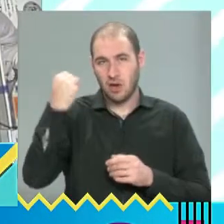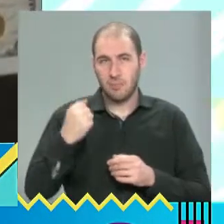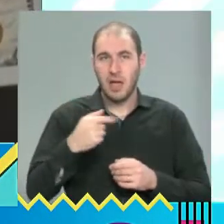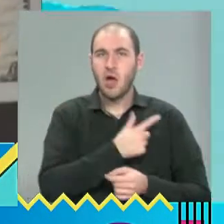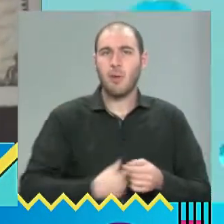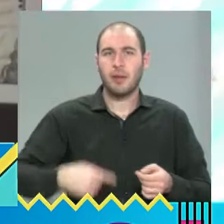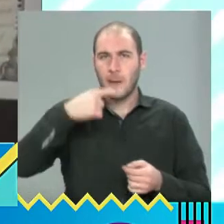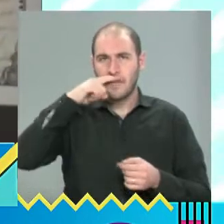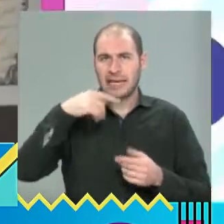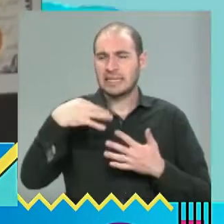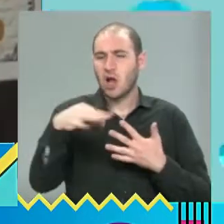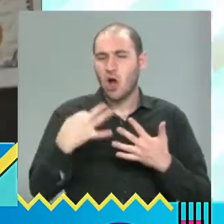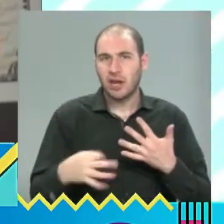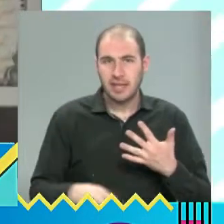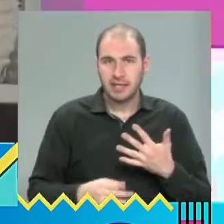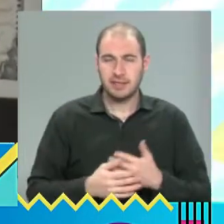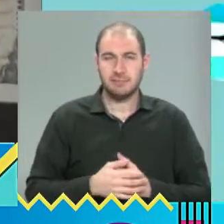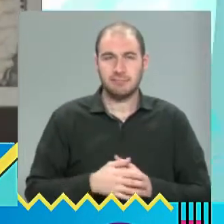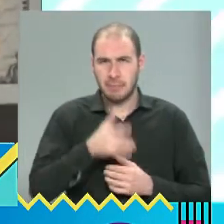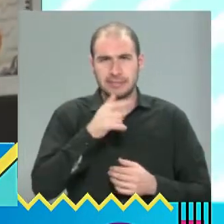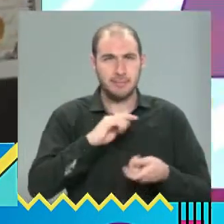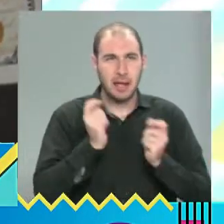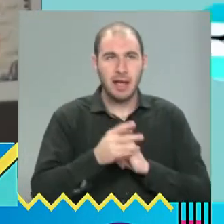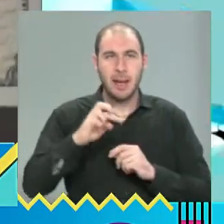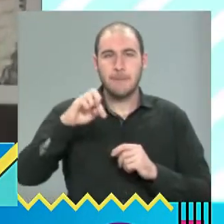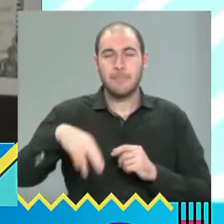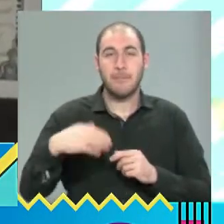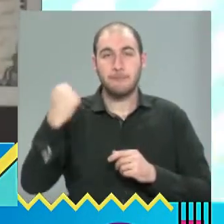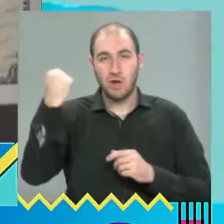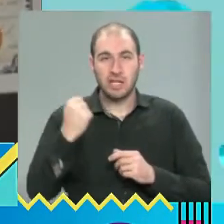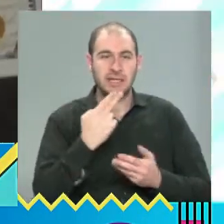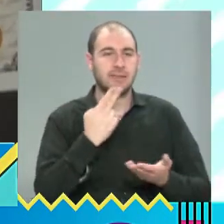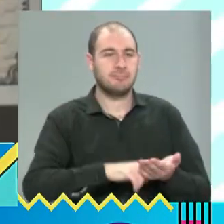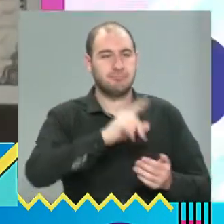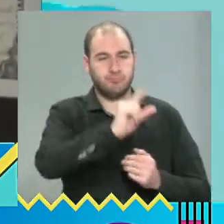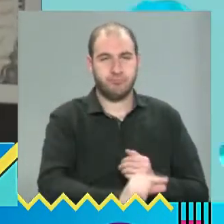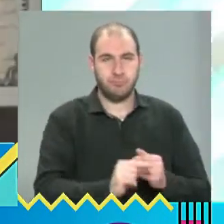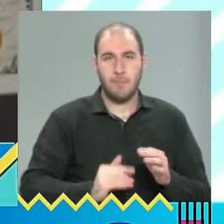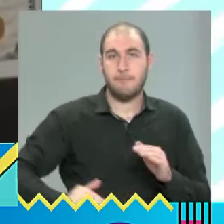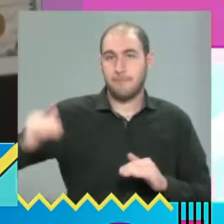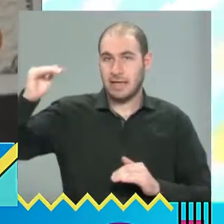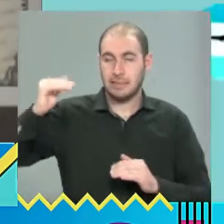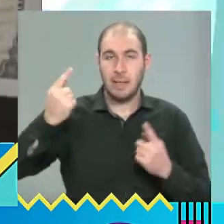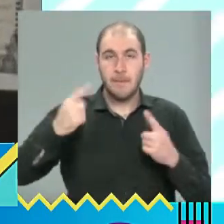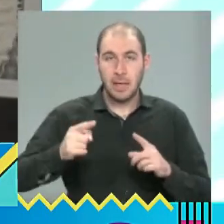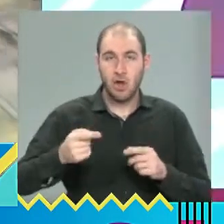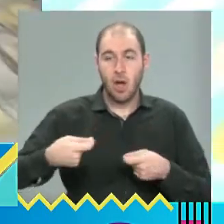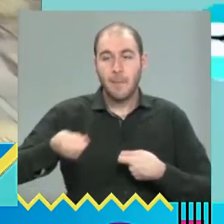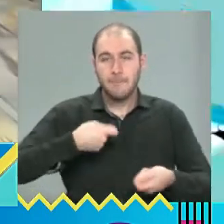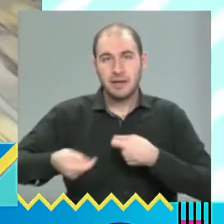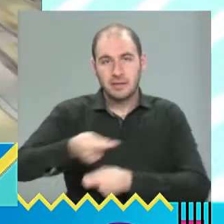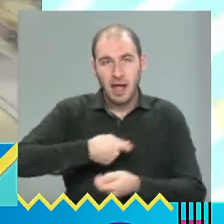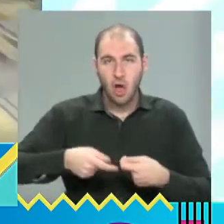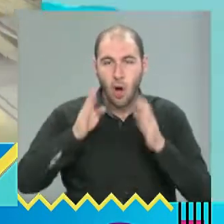lo que intentó corregir más, creo yo, fue la política monetaria que la fiscal. Pero claro, los mercados que